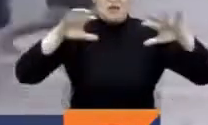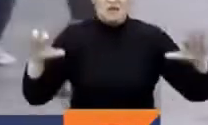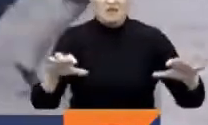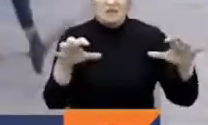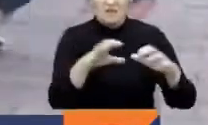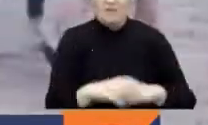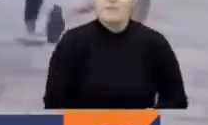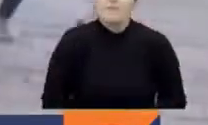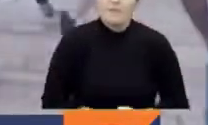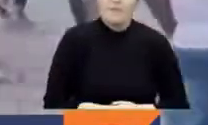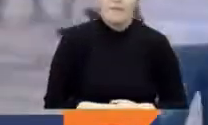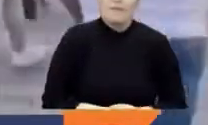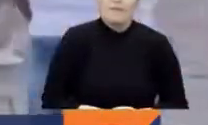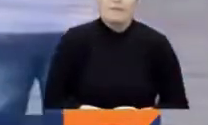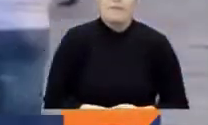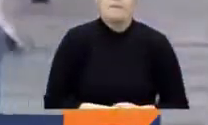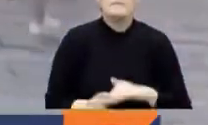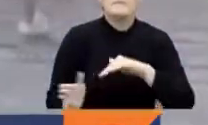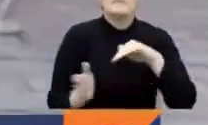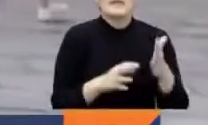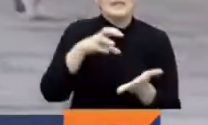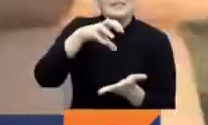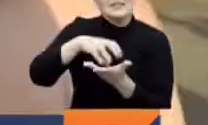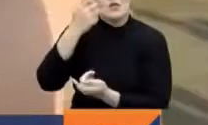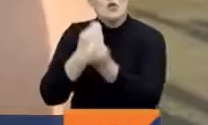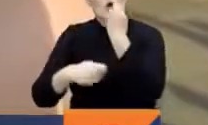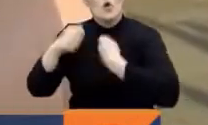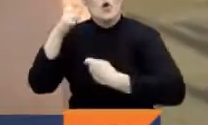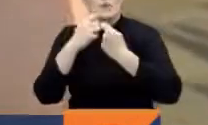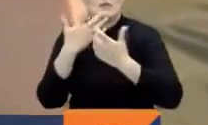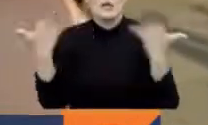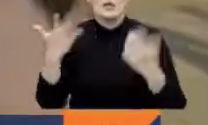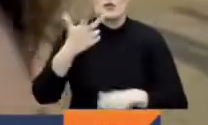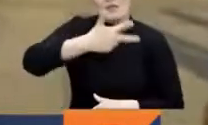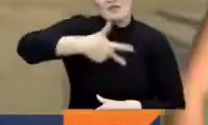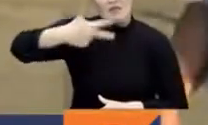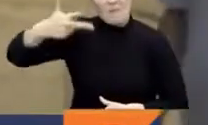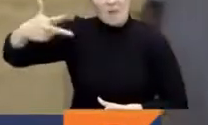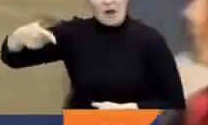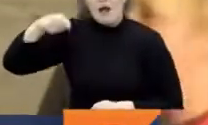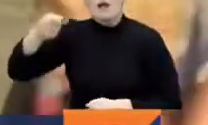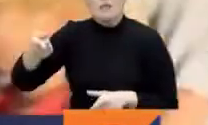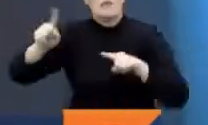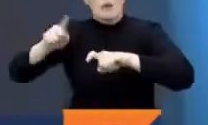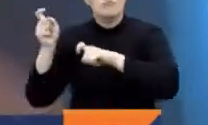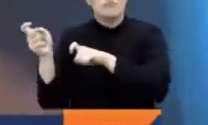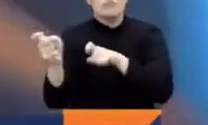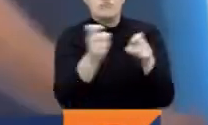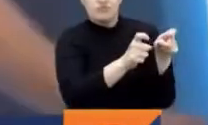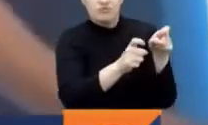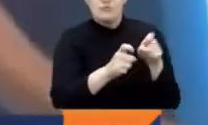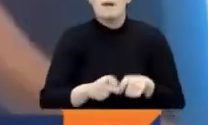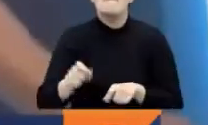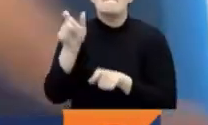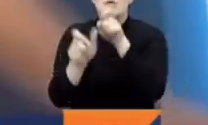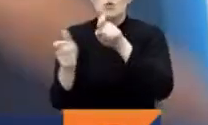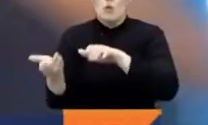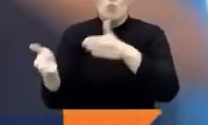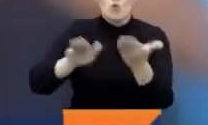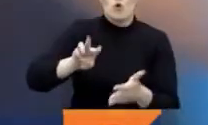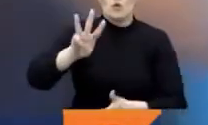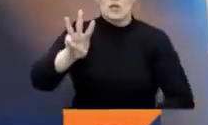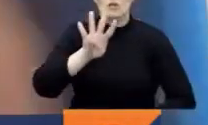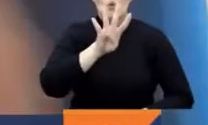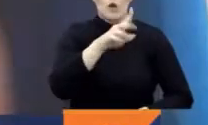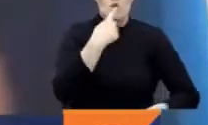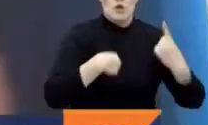Continúa la investigación sobre el tiroteo en un centro comercial en Copenhague, Dinamarca, que dejó 3 muertos y 4 heridos de gravedad. El sospechoso publicó un video